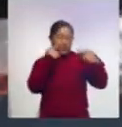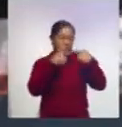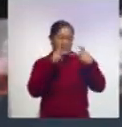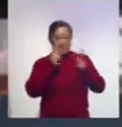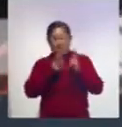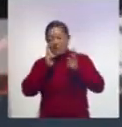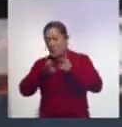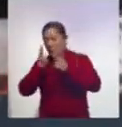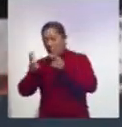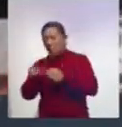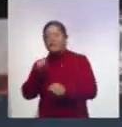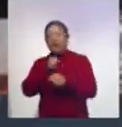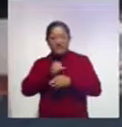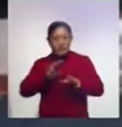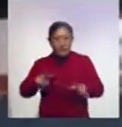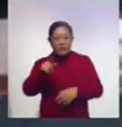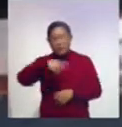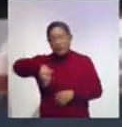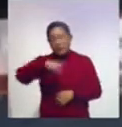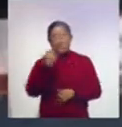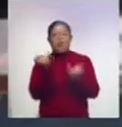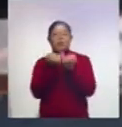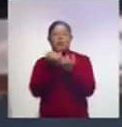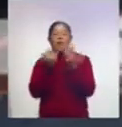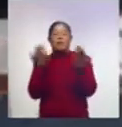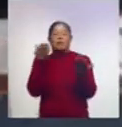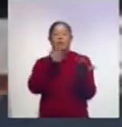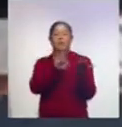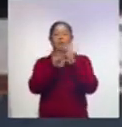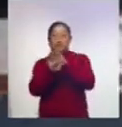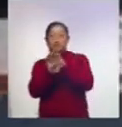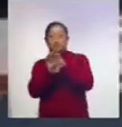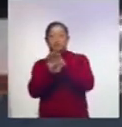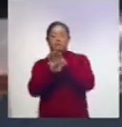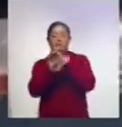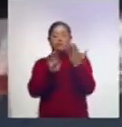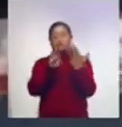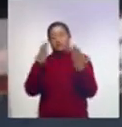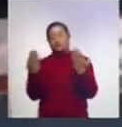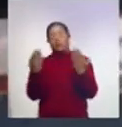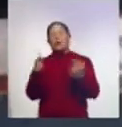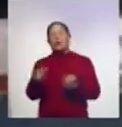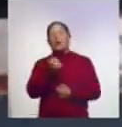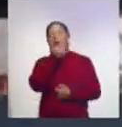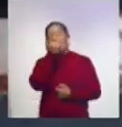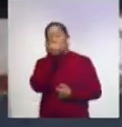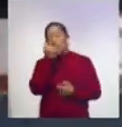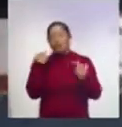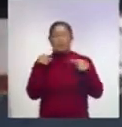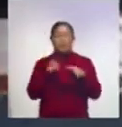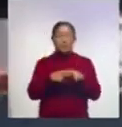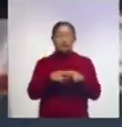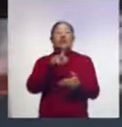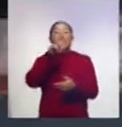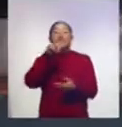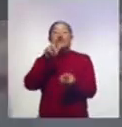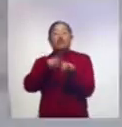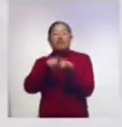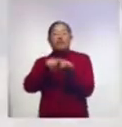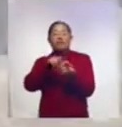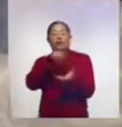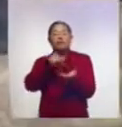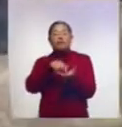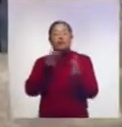y les vamos informando a través de un tríptico tanto a los profesores como a los alumnos de cómo están los puntos de reunión y se va